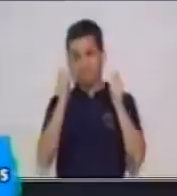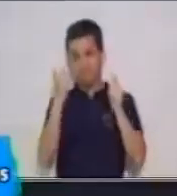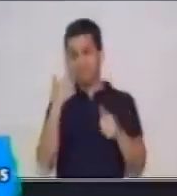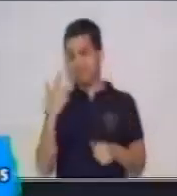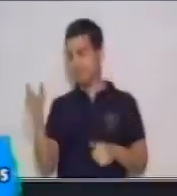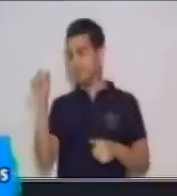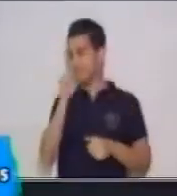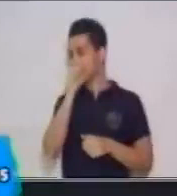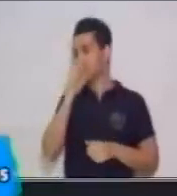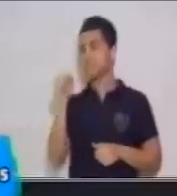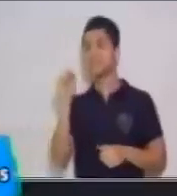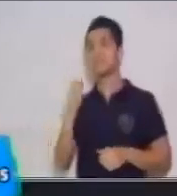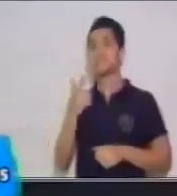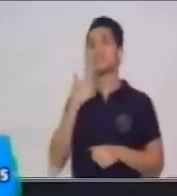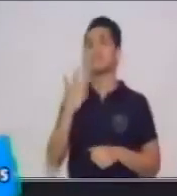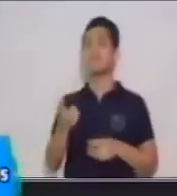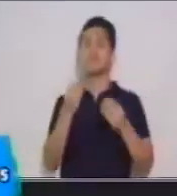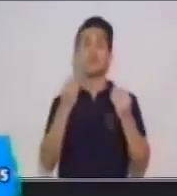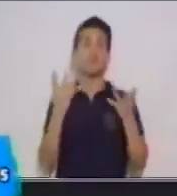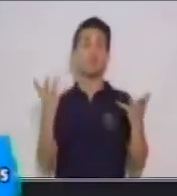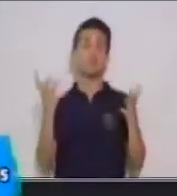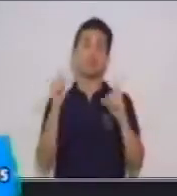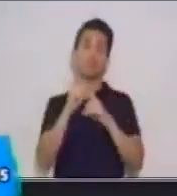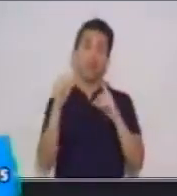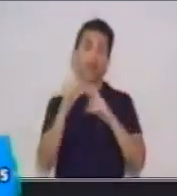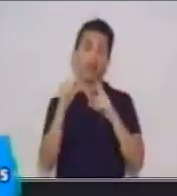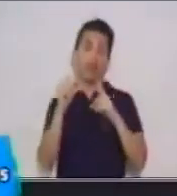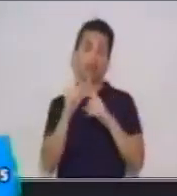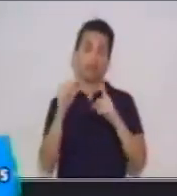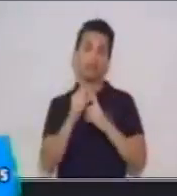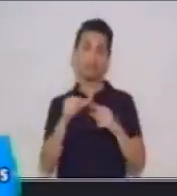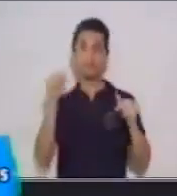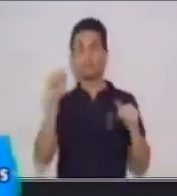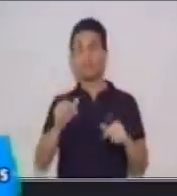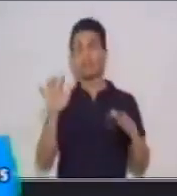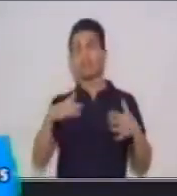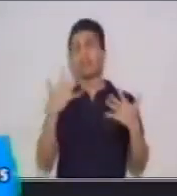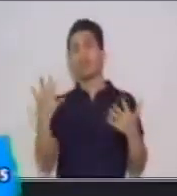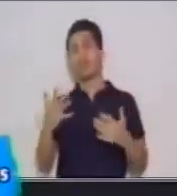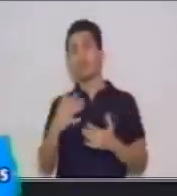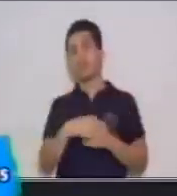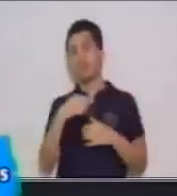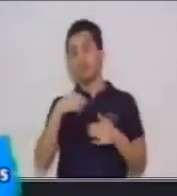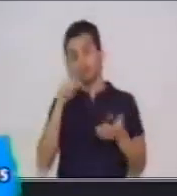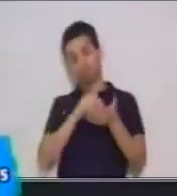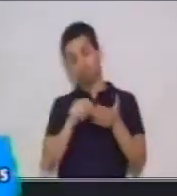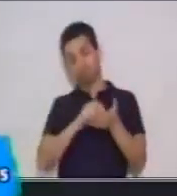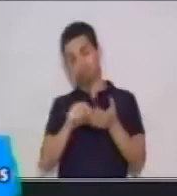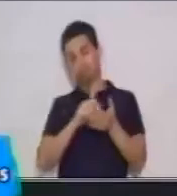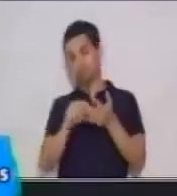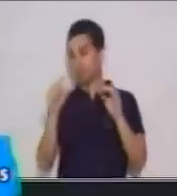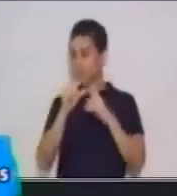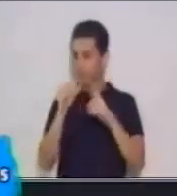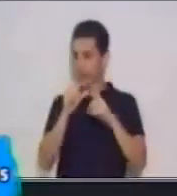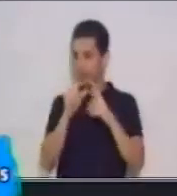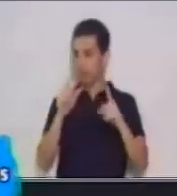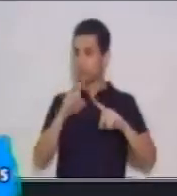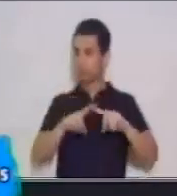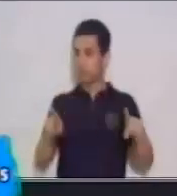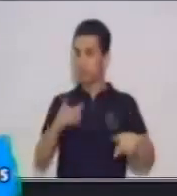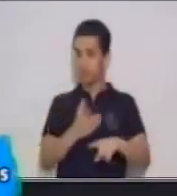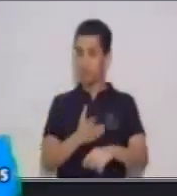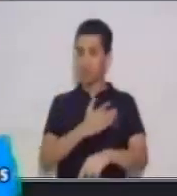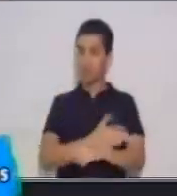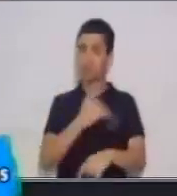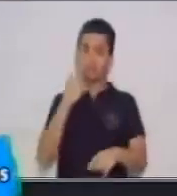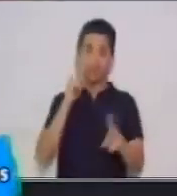canción se mencionan muchas palabras. Y ahora vamos a trabajar alguna de esas palabras, pero antes